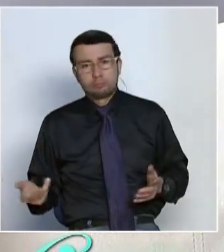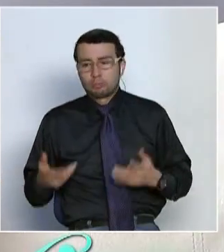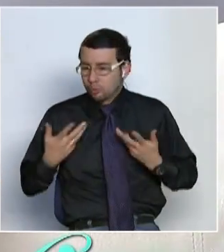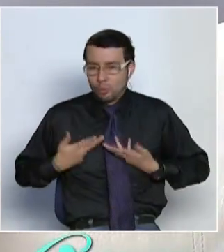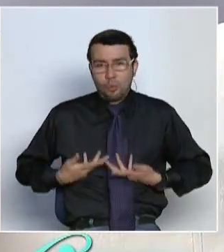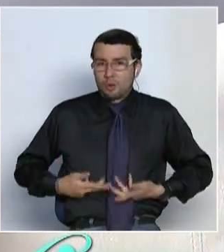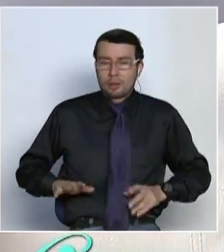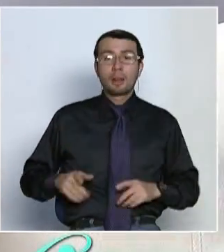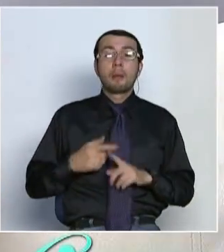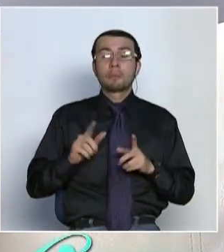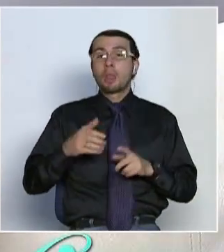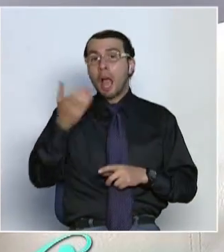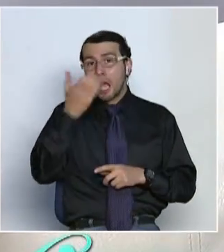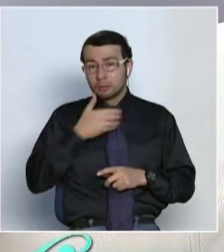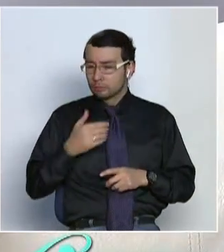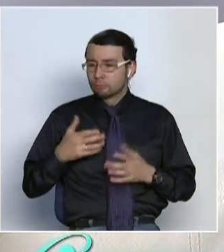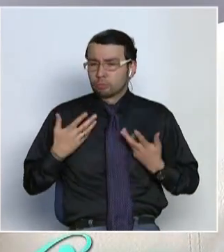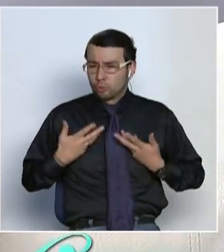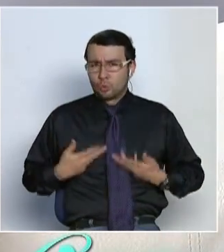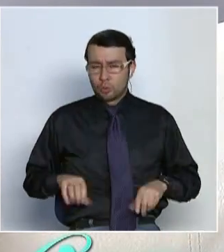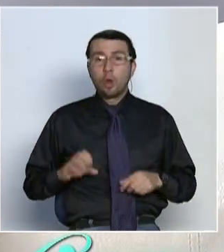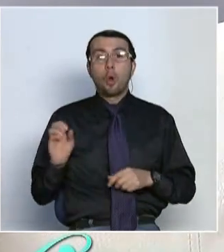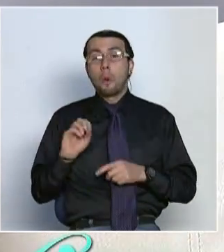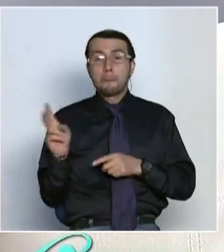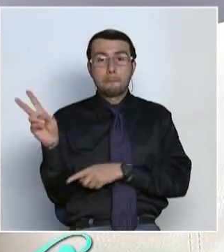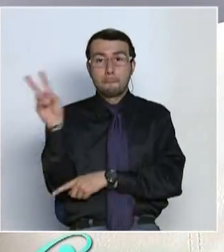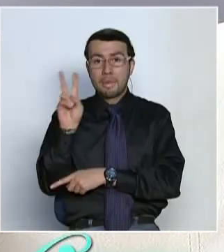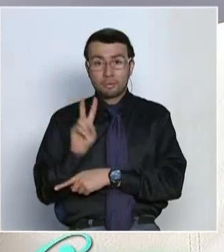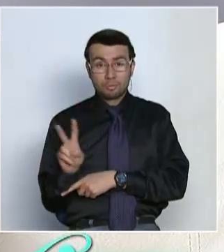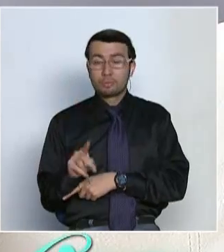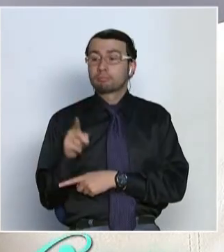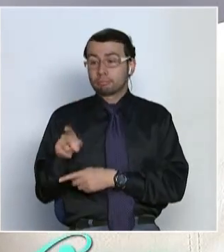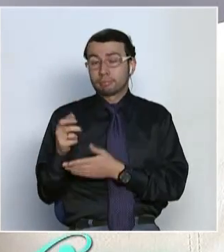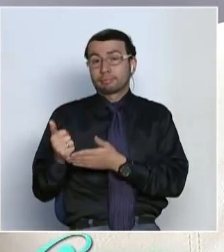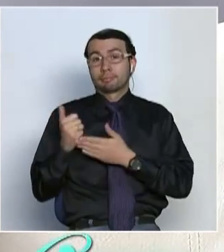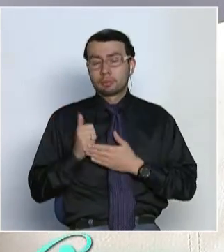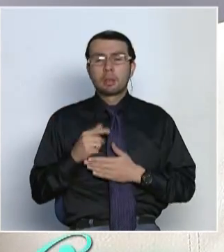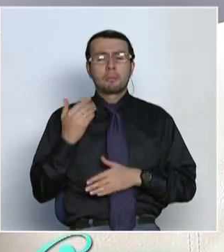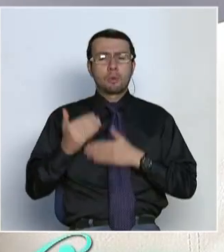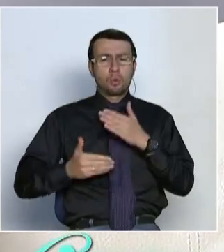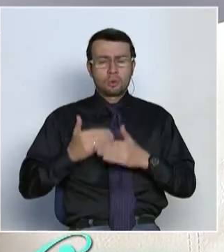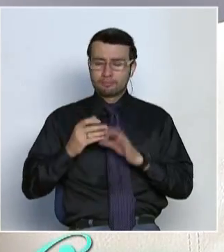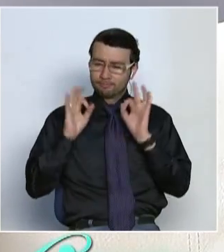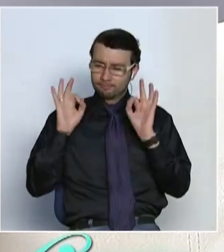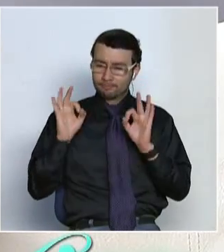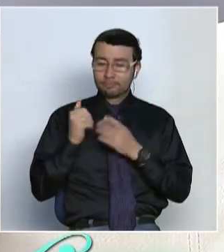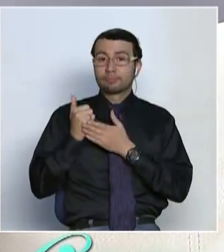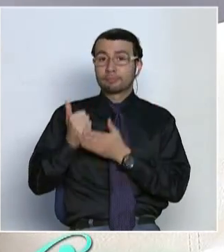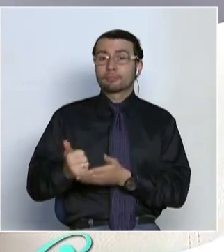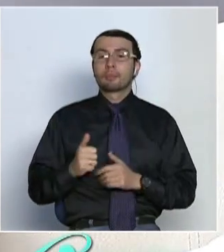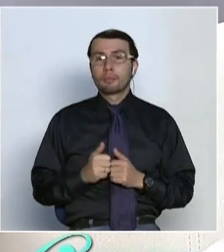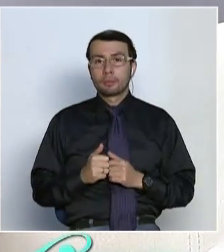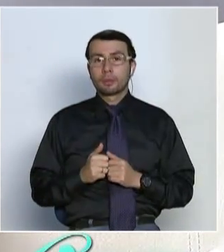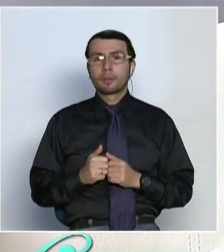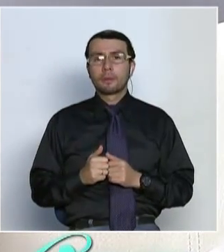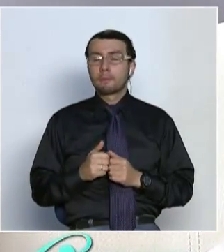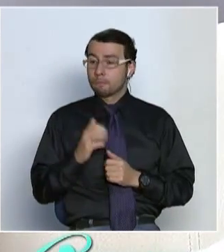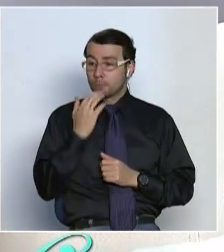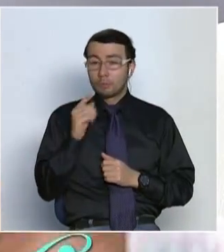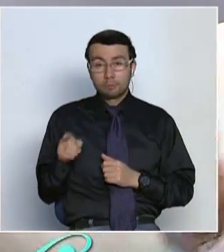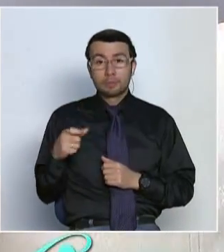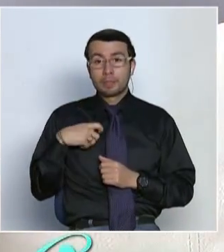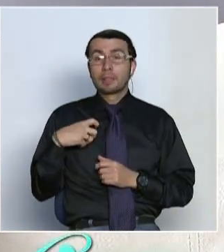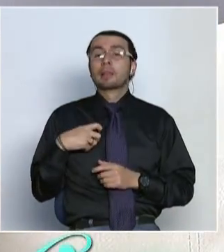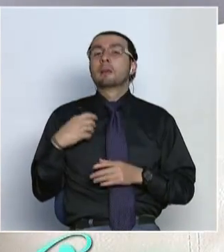Pero comer fruta alcaliniza o verduras, y con eso empieza el proceso de desintoxicación. Ahora, como ella ya está haciendo un